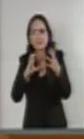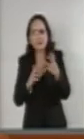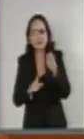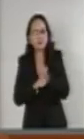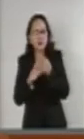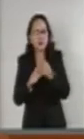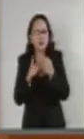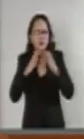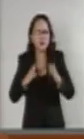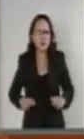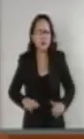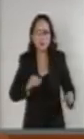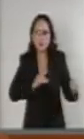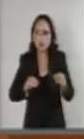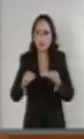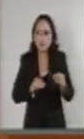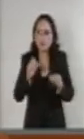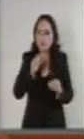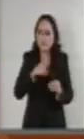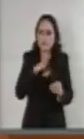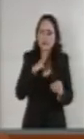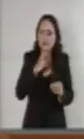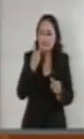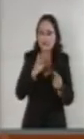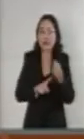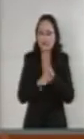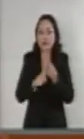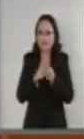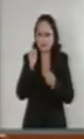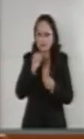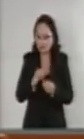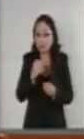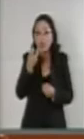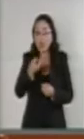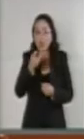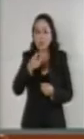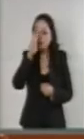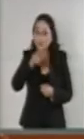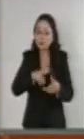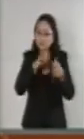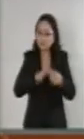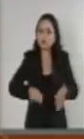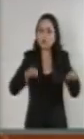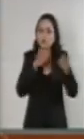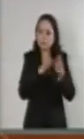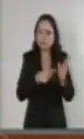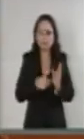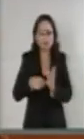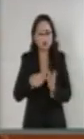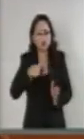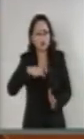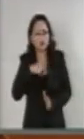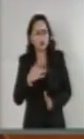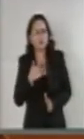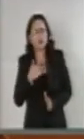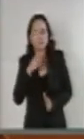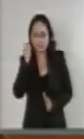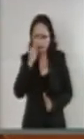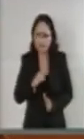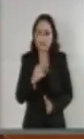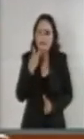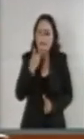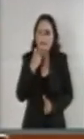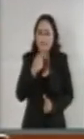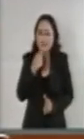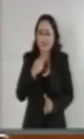motores que realmente son de considerar delicados como para